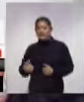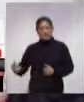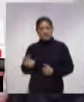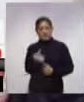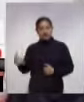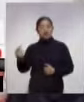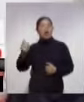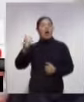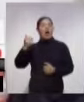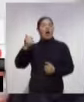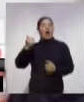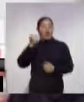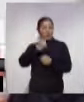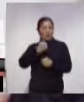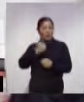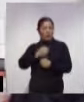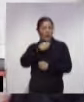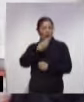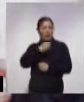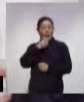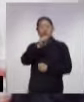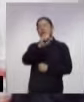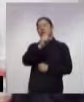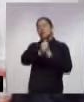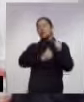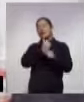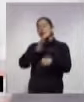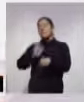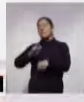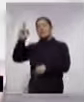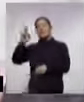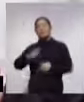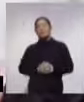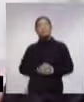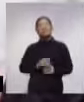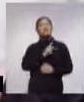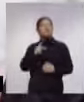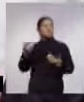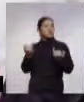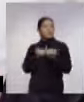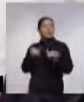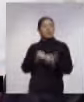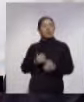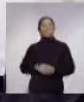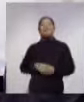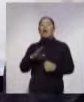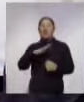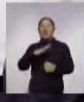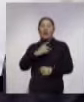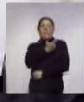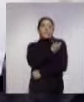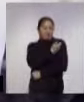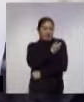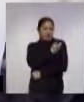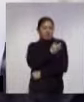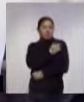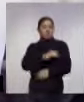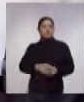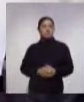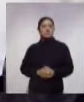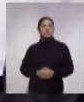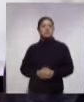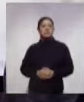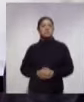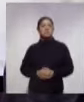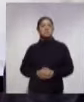abuelos, toda la gente mayor de 60 años y las personas susceptibles, ofertando todas las vacunas para nuestros niños, todas las vacunas